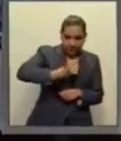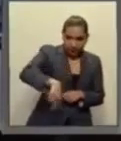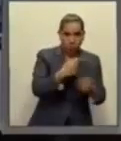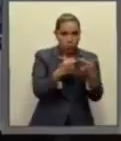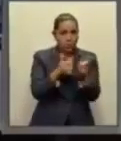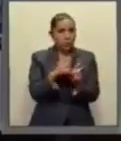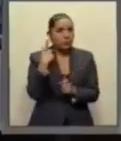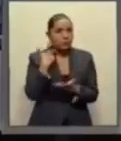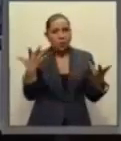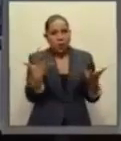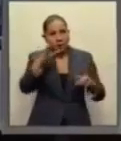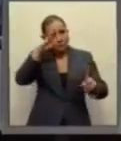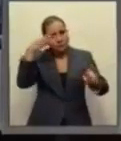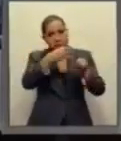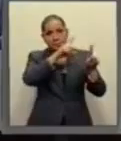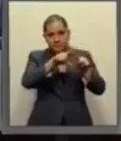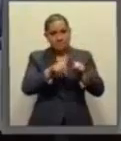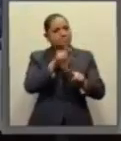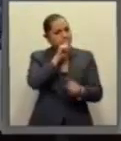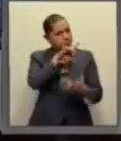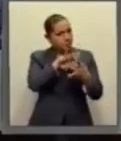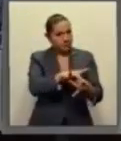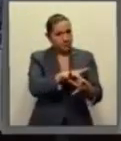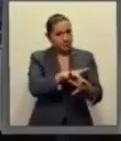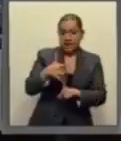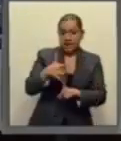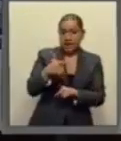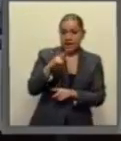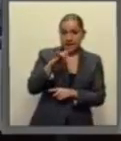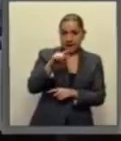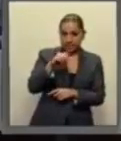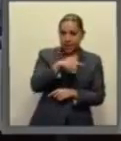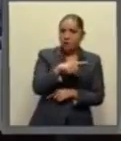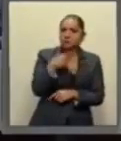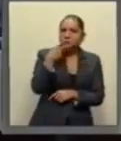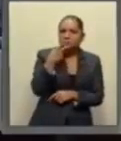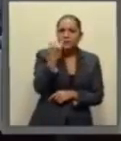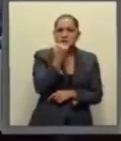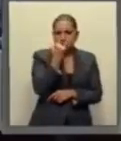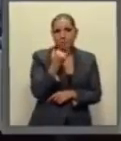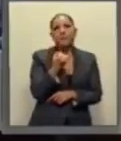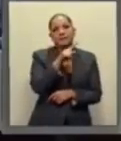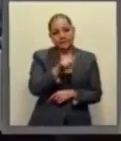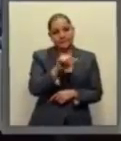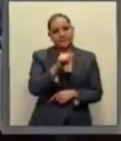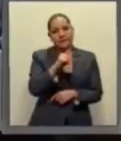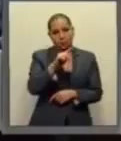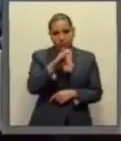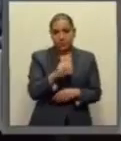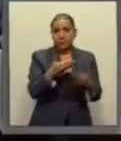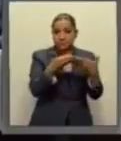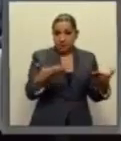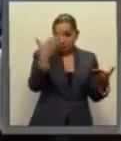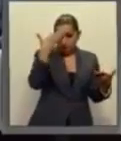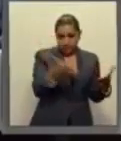Guelatao solo se hablaba zapoteco. Y si en pleno siglo XXI la pobreza sigue lacerando y consumiendo a